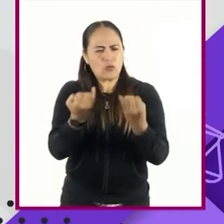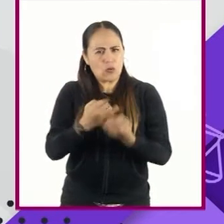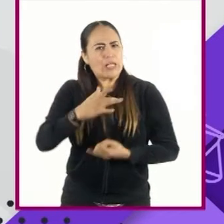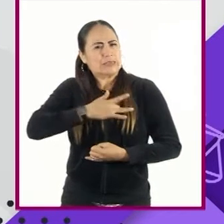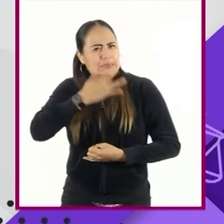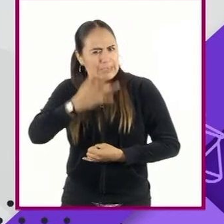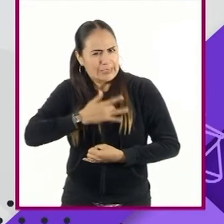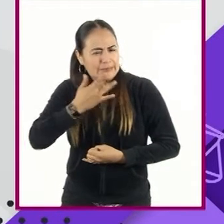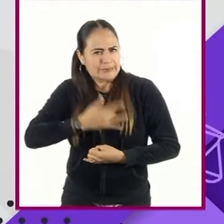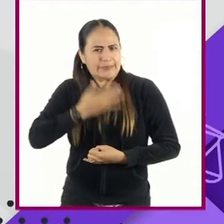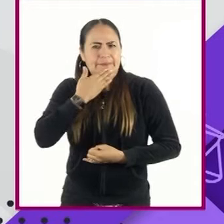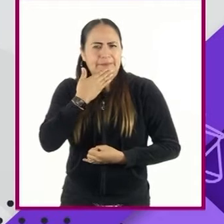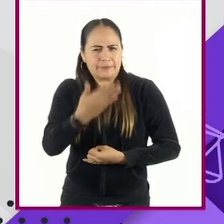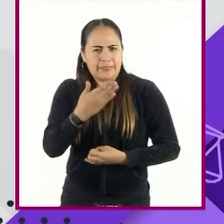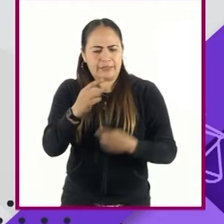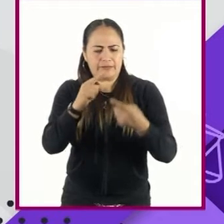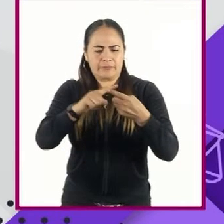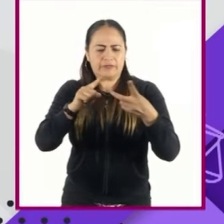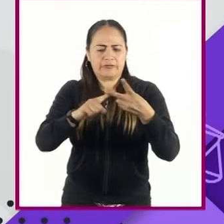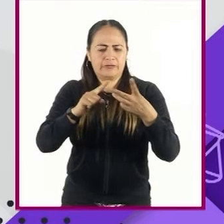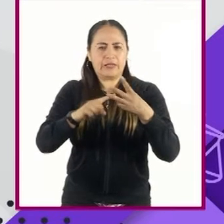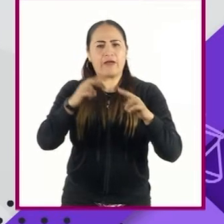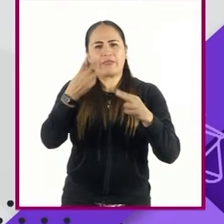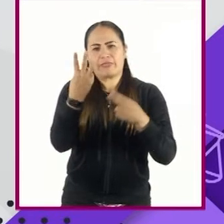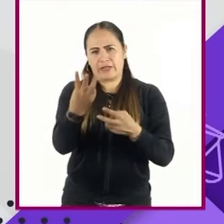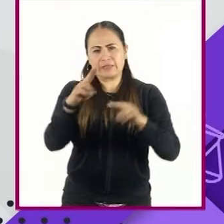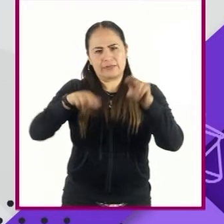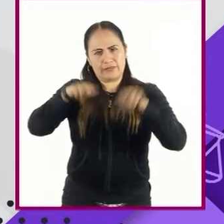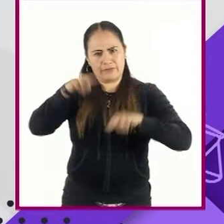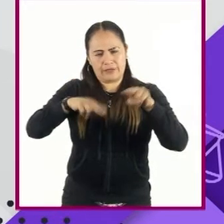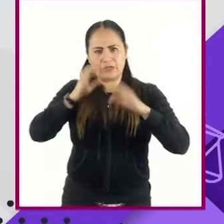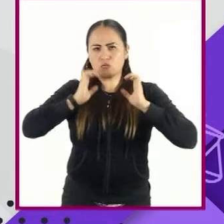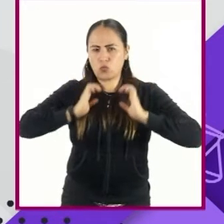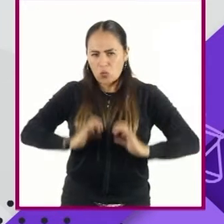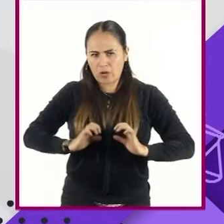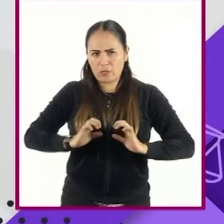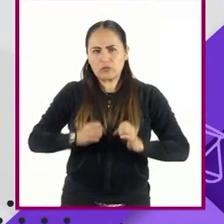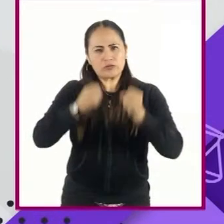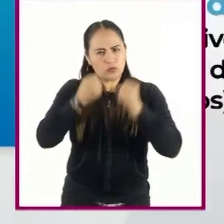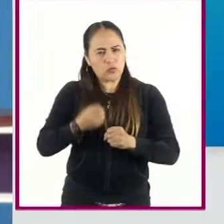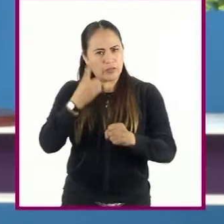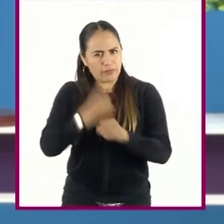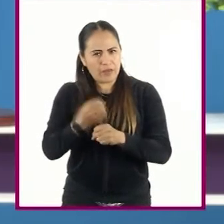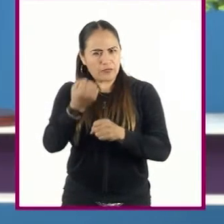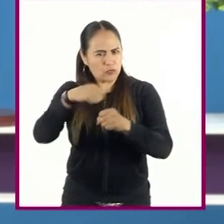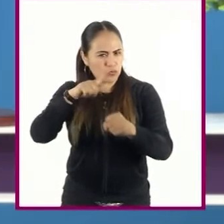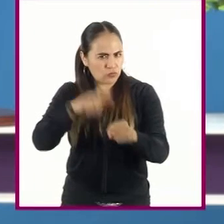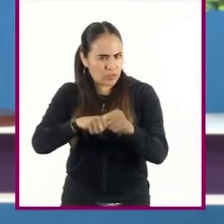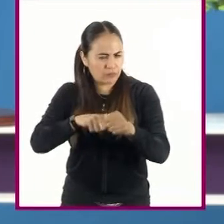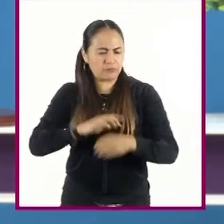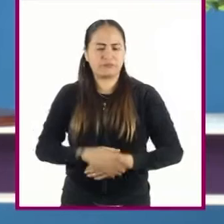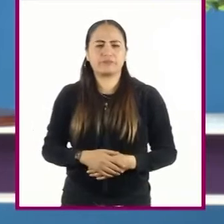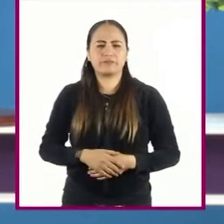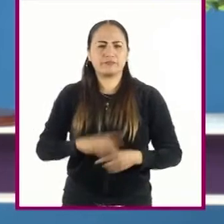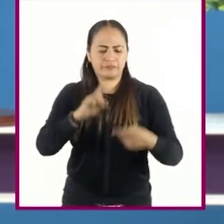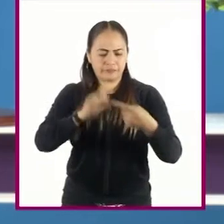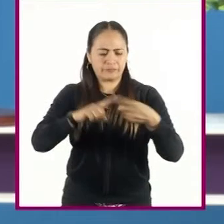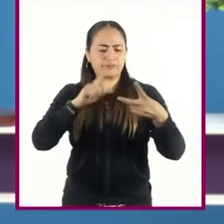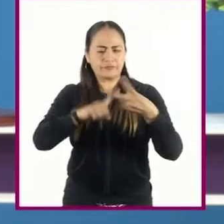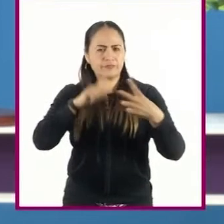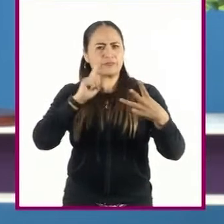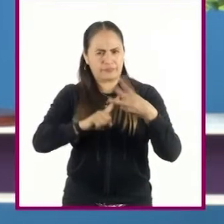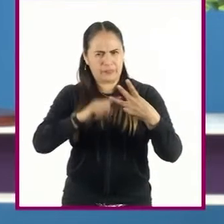tres planos: el fisiológico, el de seguridad y el social. Para conocer estos tres